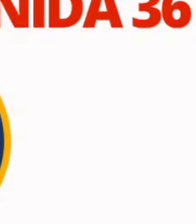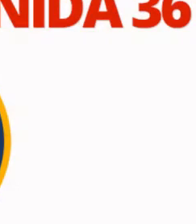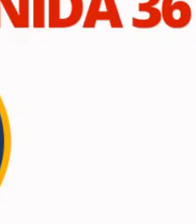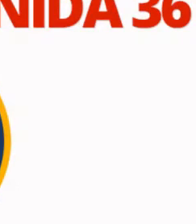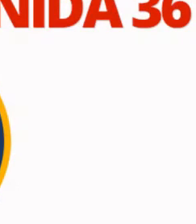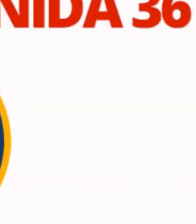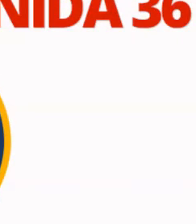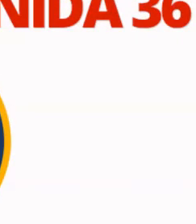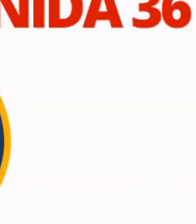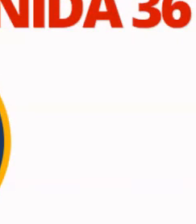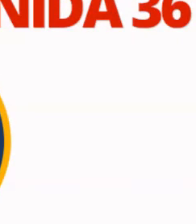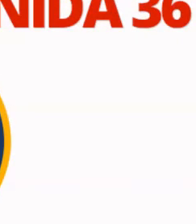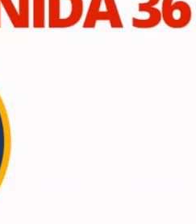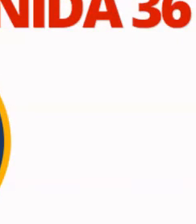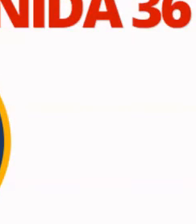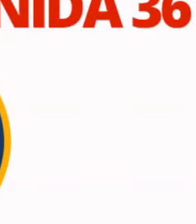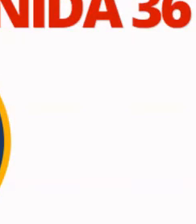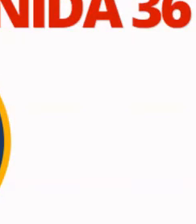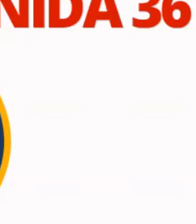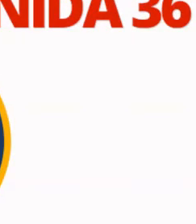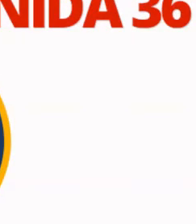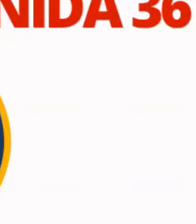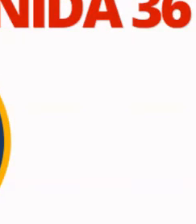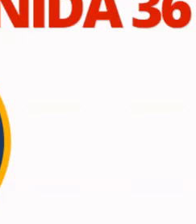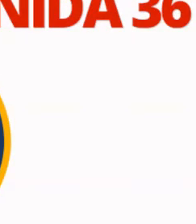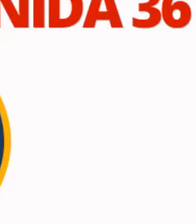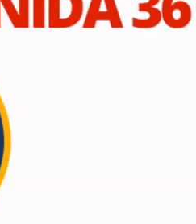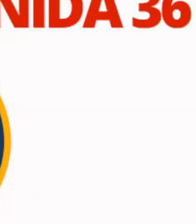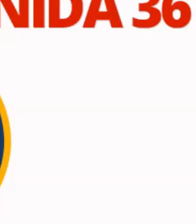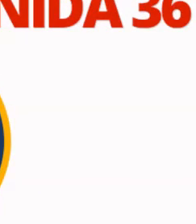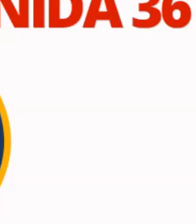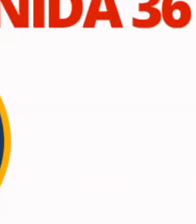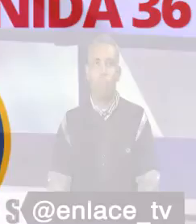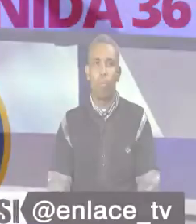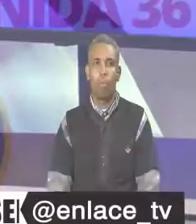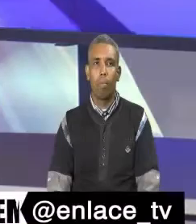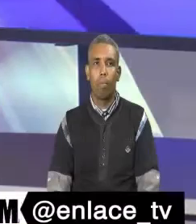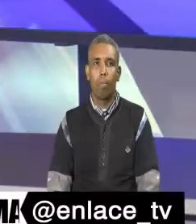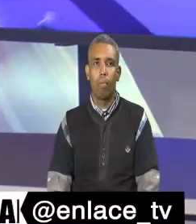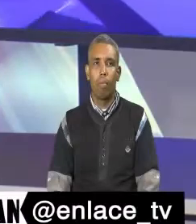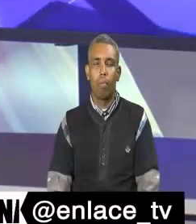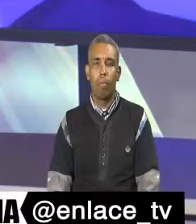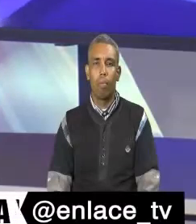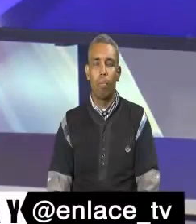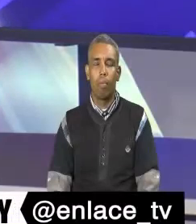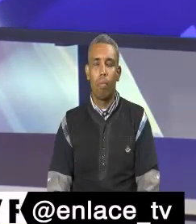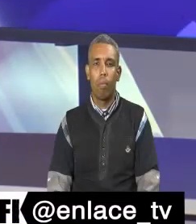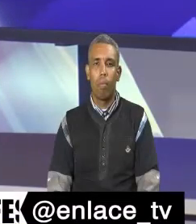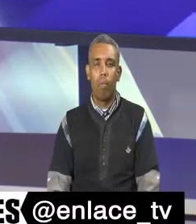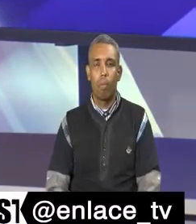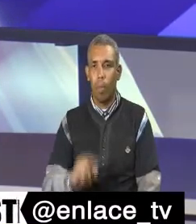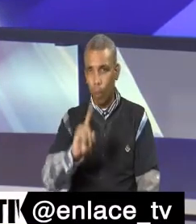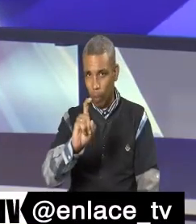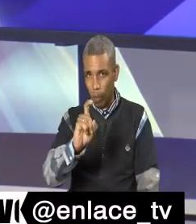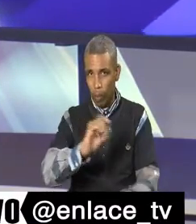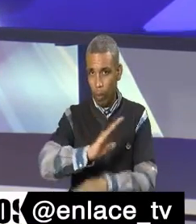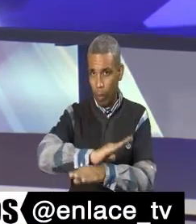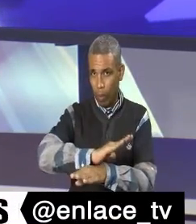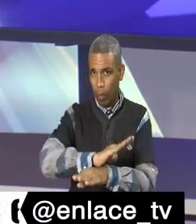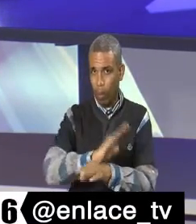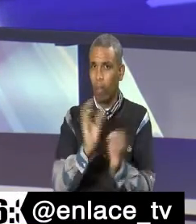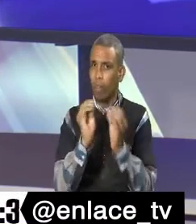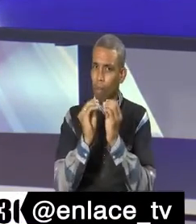eléctricos, Electrofer, ilumina tu vida, ahora también en la avenida 36. No olviden nuestra próxima cita, 6:00 de la tarde,